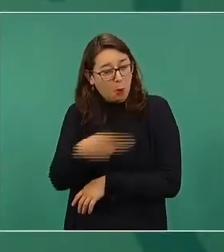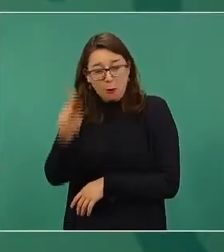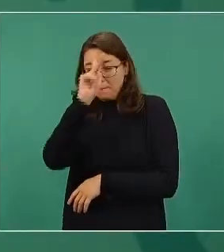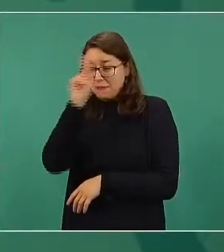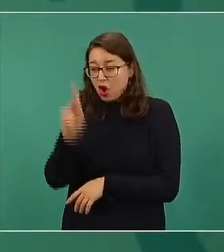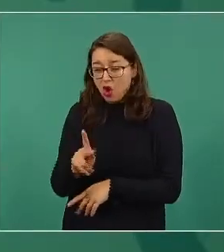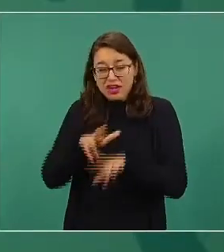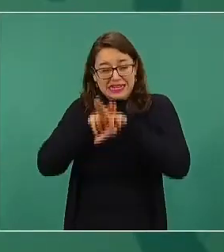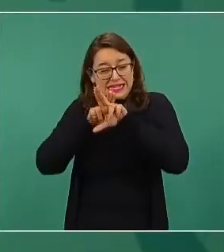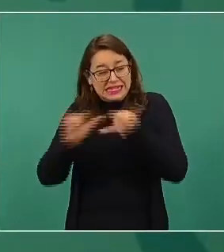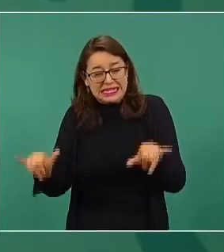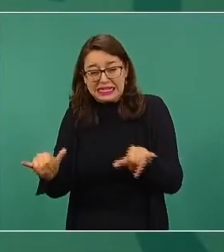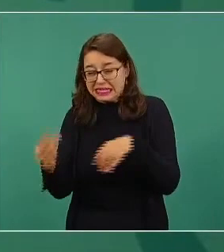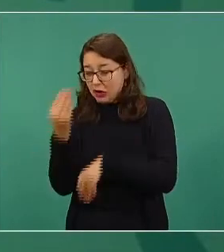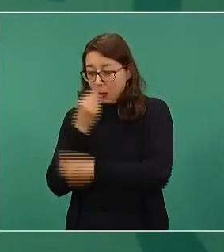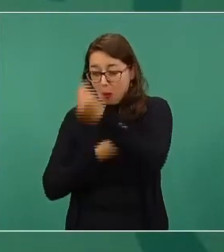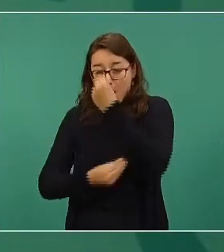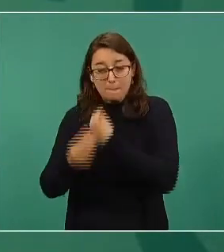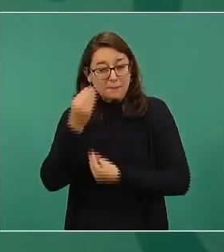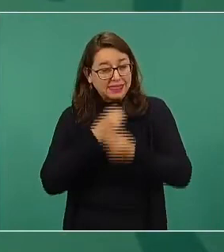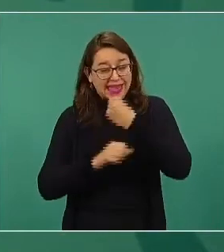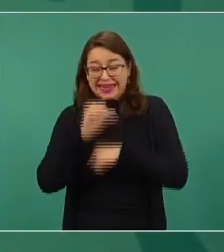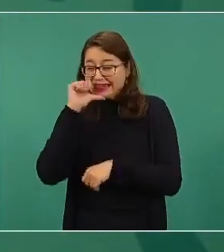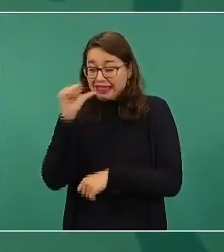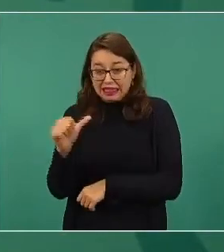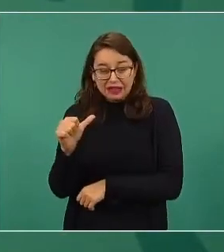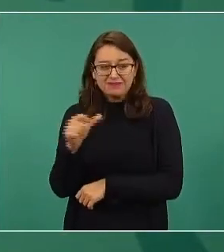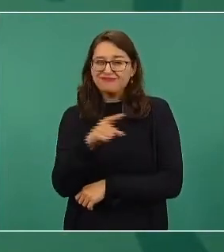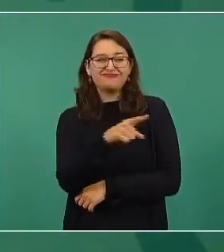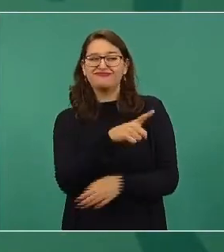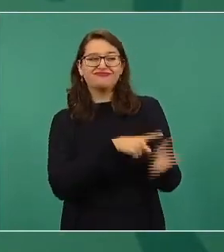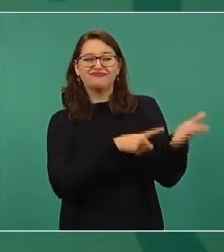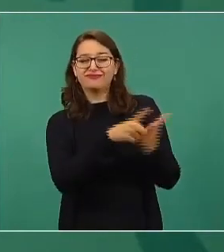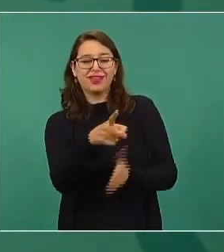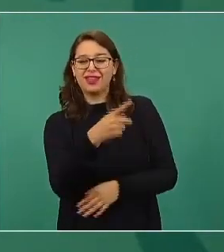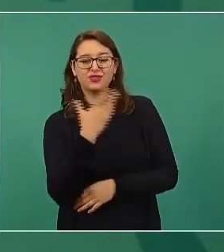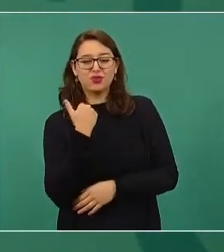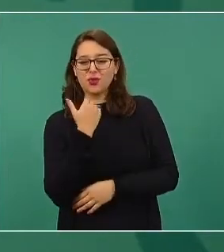carecen de lo indispensable.